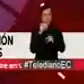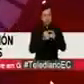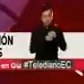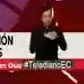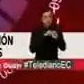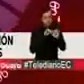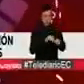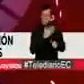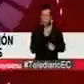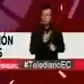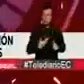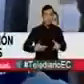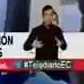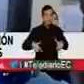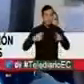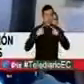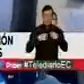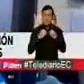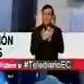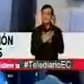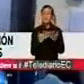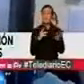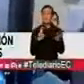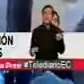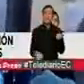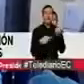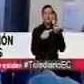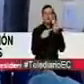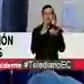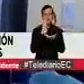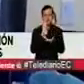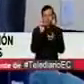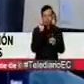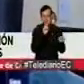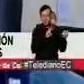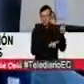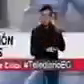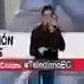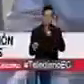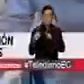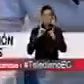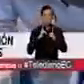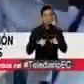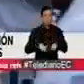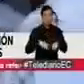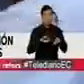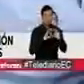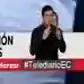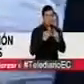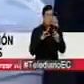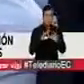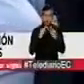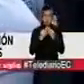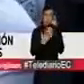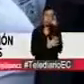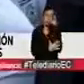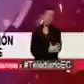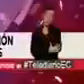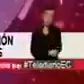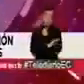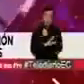coronavirus. El presidente Moreno anunció además que se reforzarán las brigadas del IES para que verifiquen la salud de las familias más necesitadas